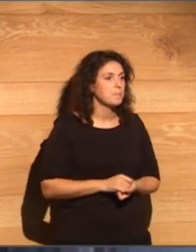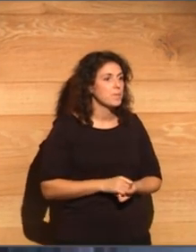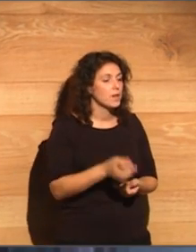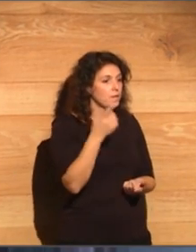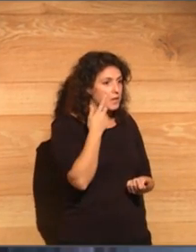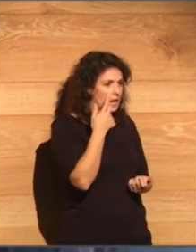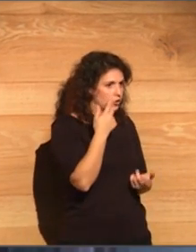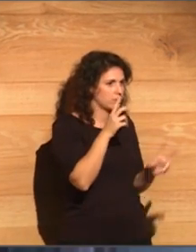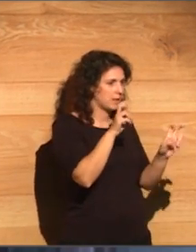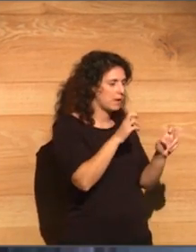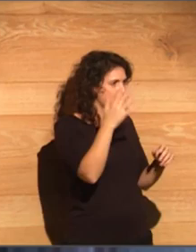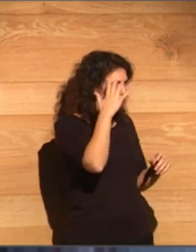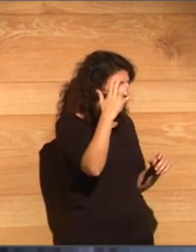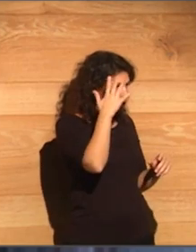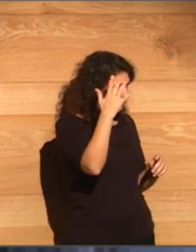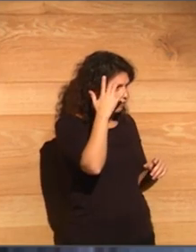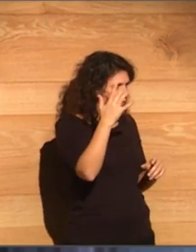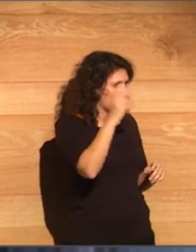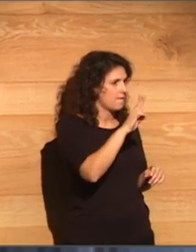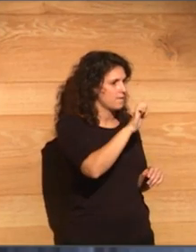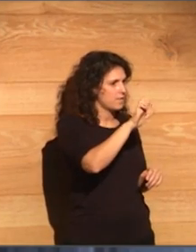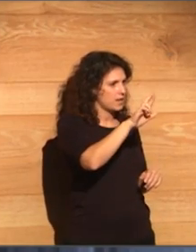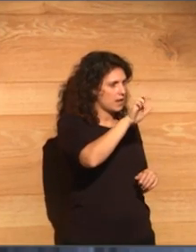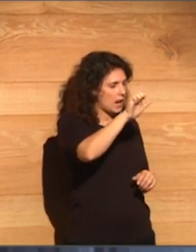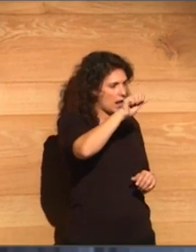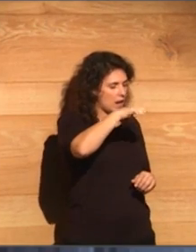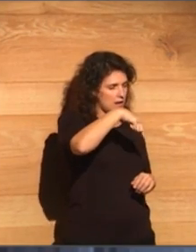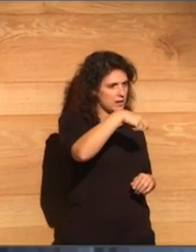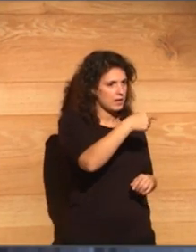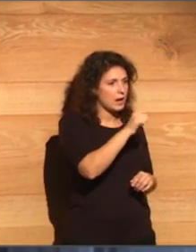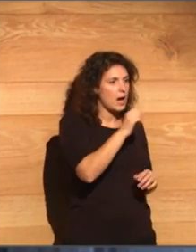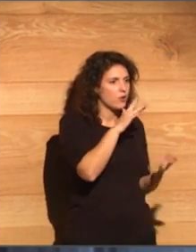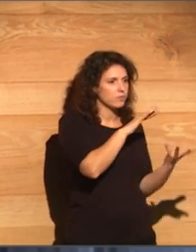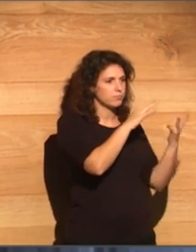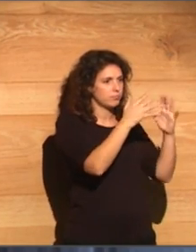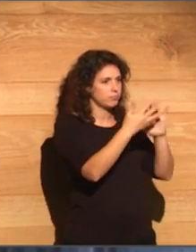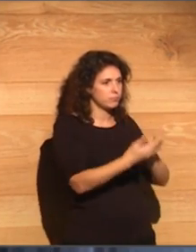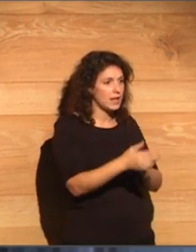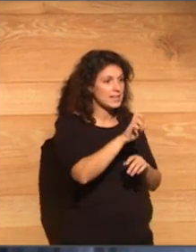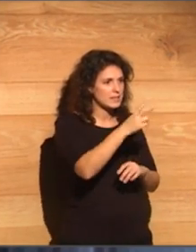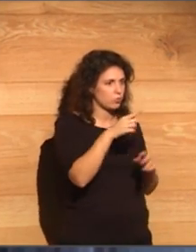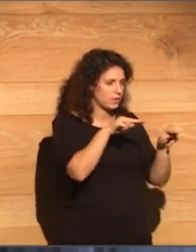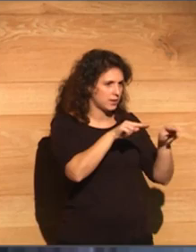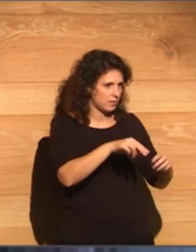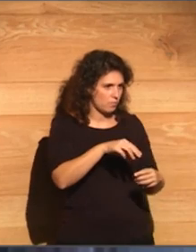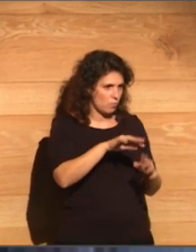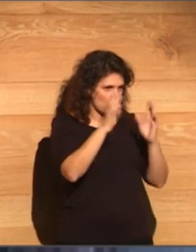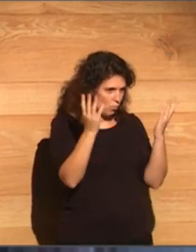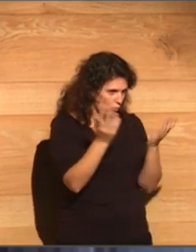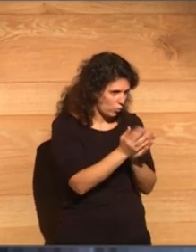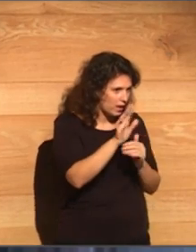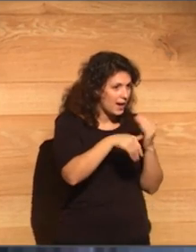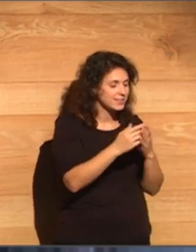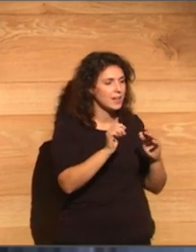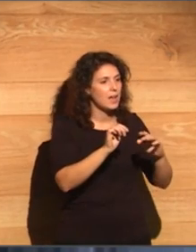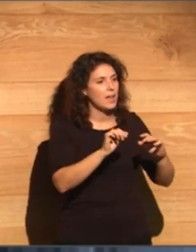entender muy bien cuál es la filosofía de Berlanga, vamos a llevarlo a la Segunda Guerra Mundial y al ascenso